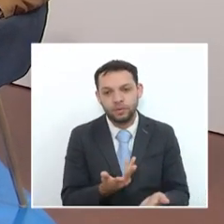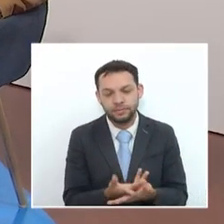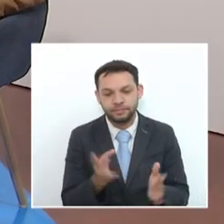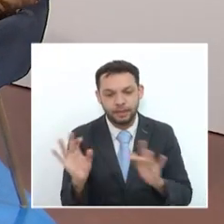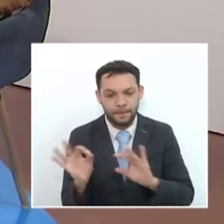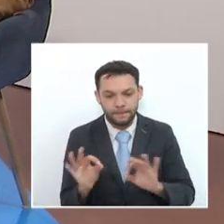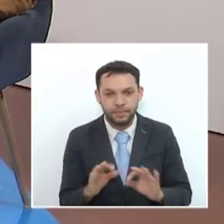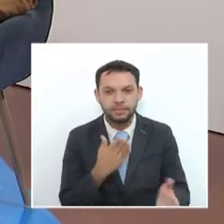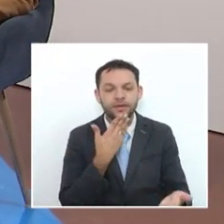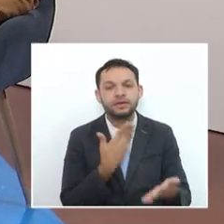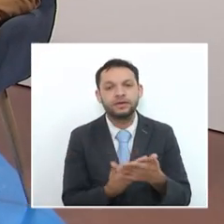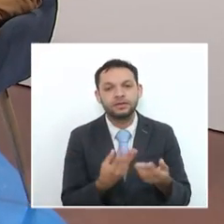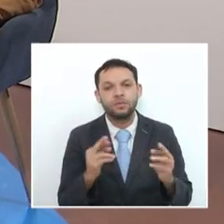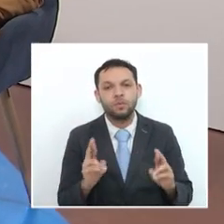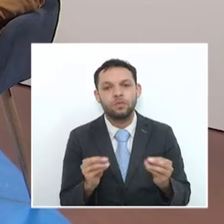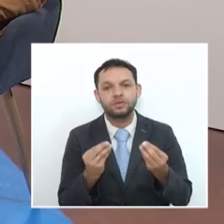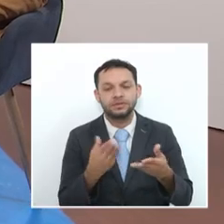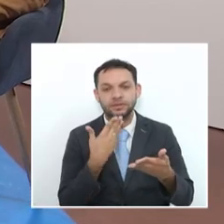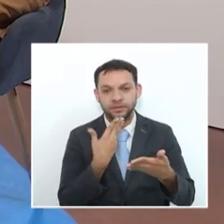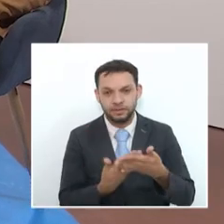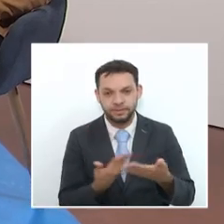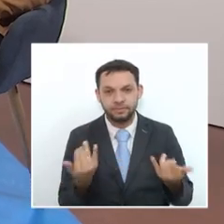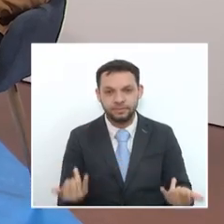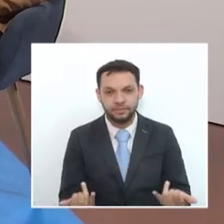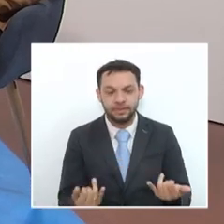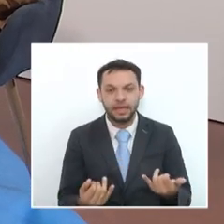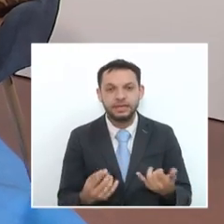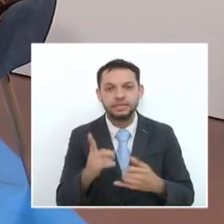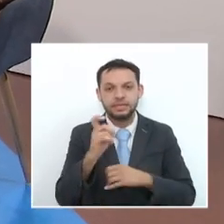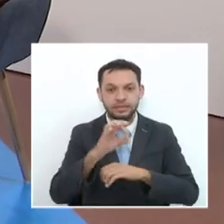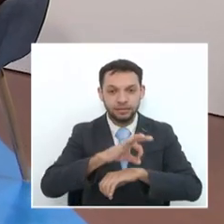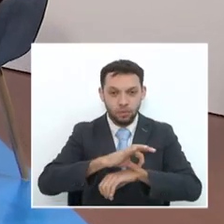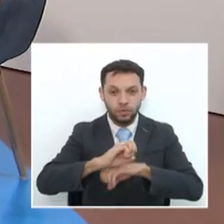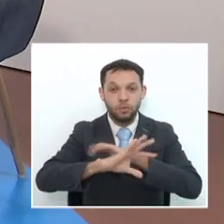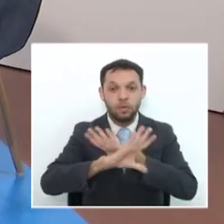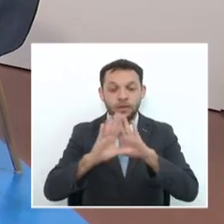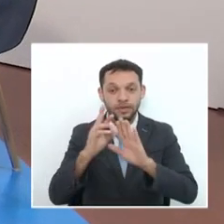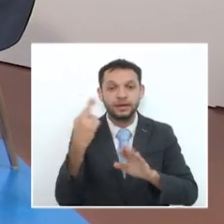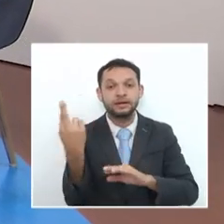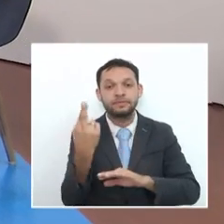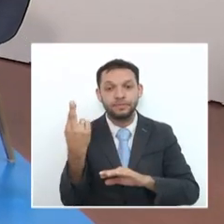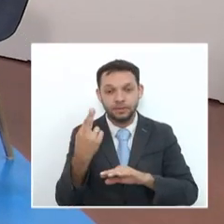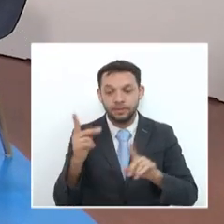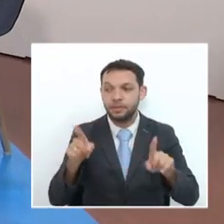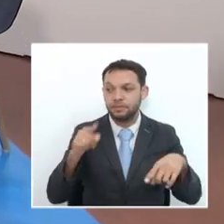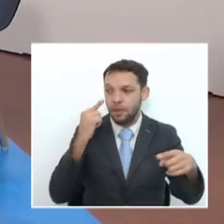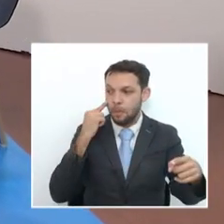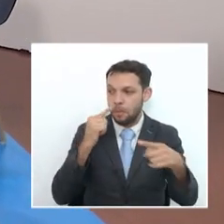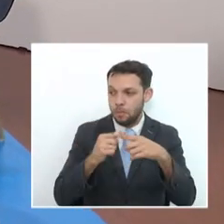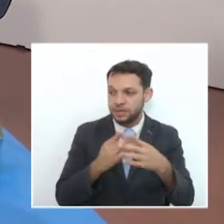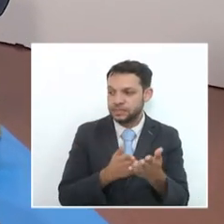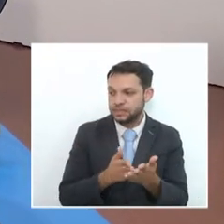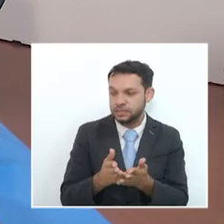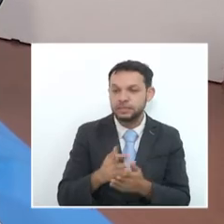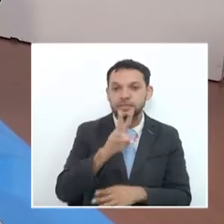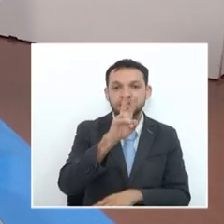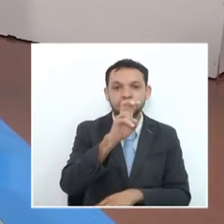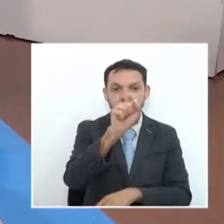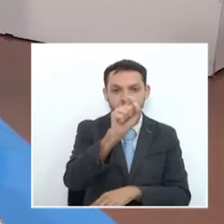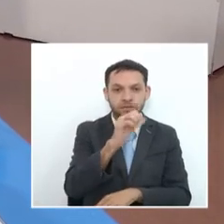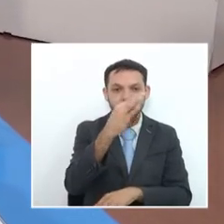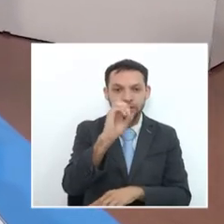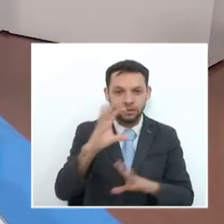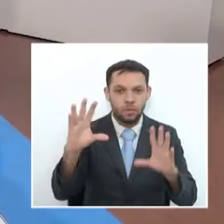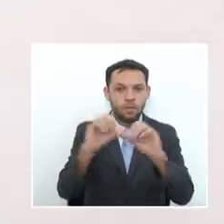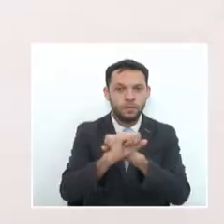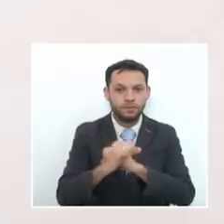Muchas gracias y a todos, no olviden remisión a las 6 de la mañana. Y acompáñenme también en La Ruta del Éxito, 7:30 de la noche, por Facebook Live,